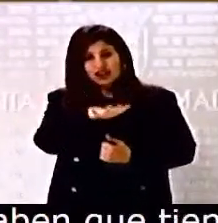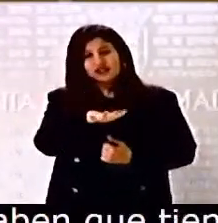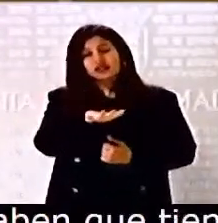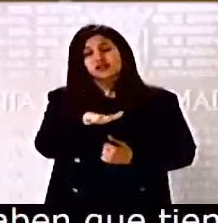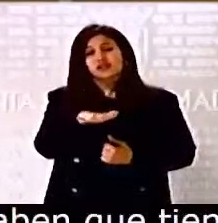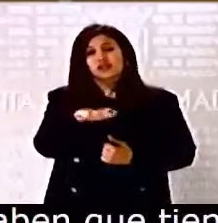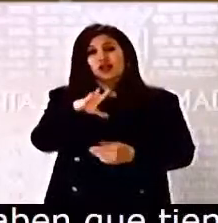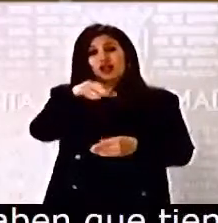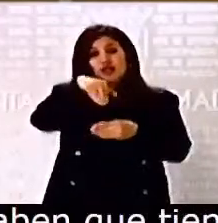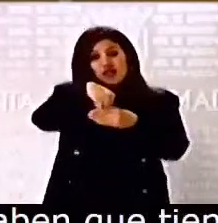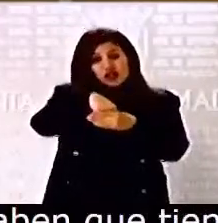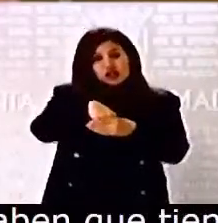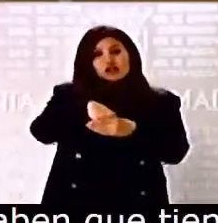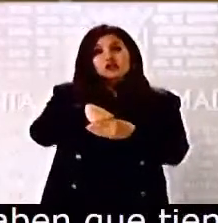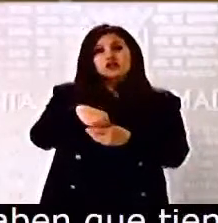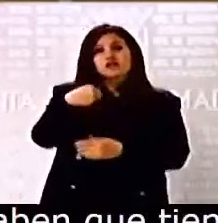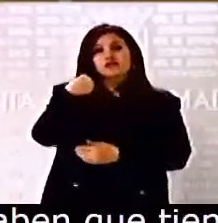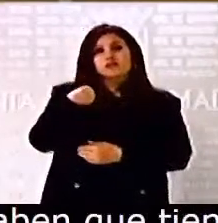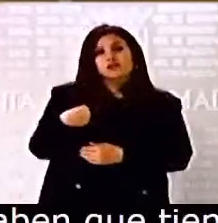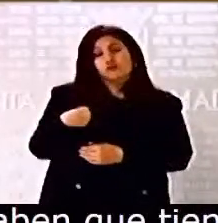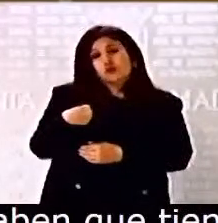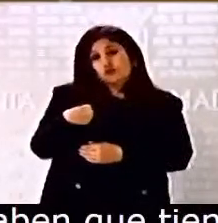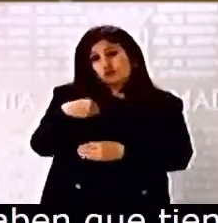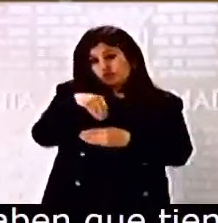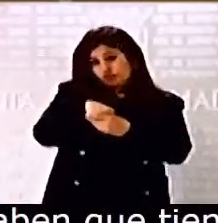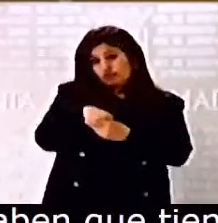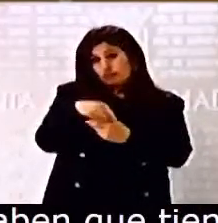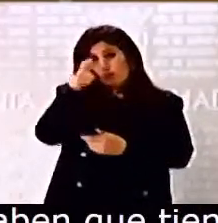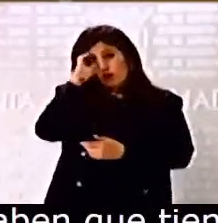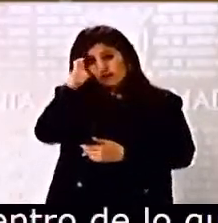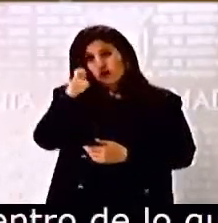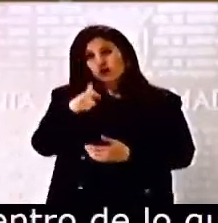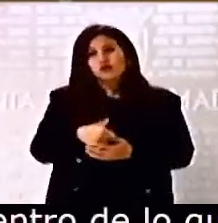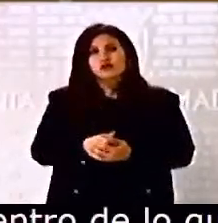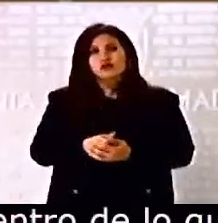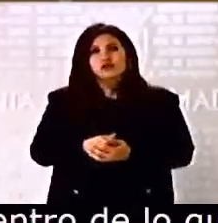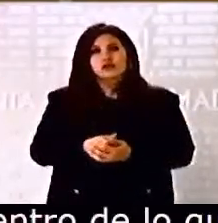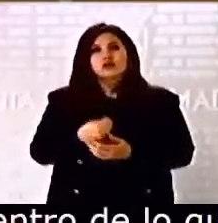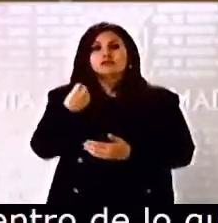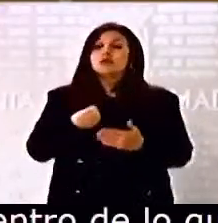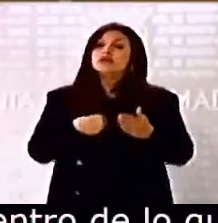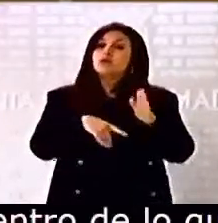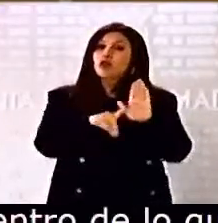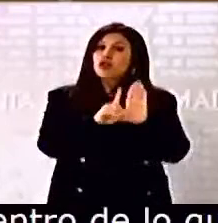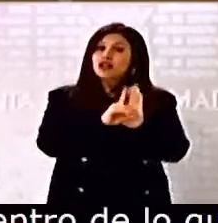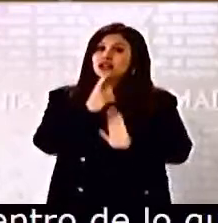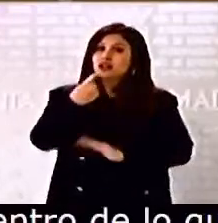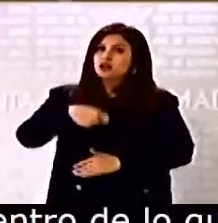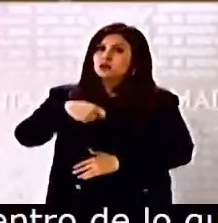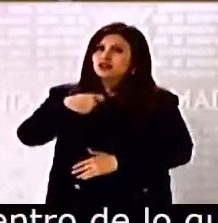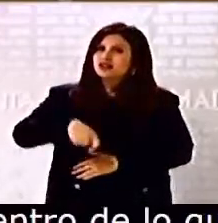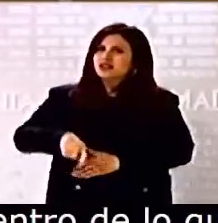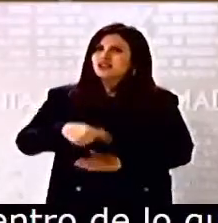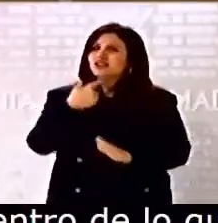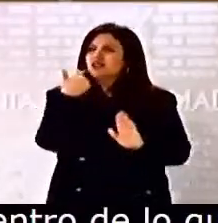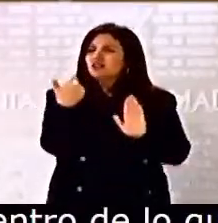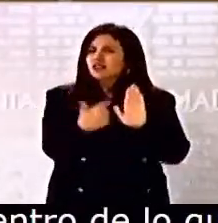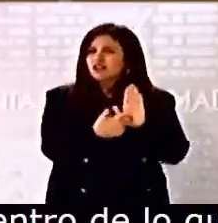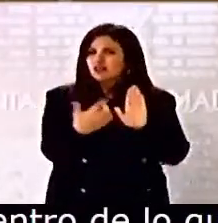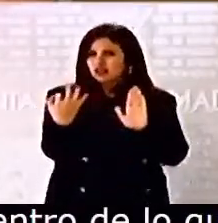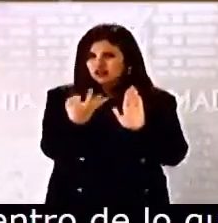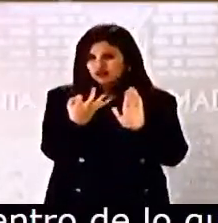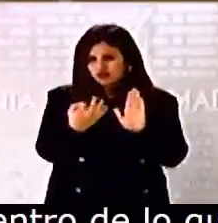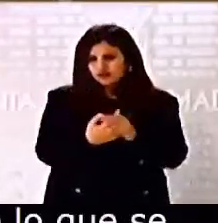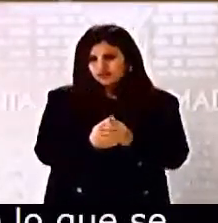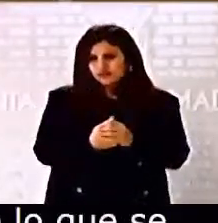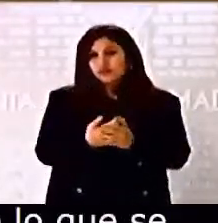situadas dentro de lo que sería el término municipal, y en el decreto del presidente lo que se recoge es que también